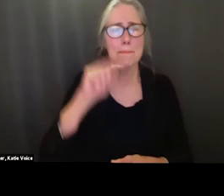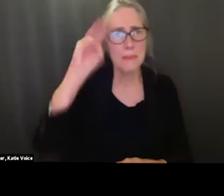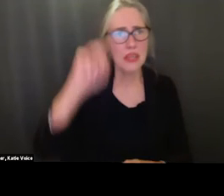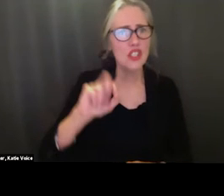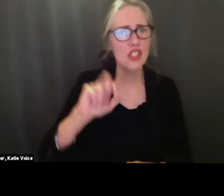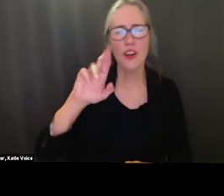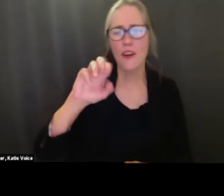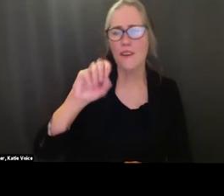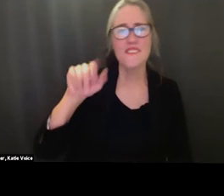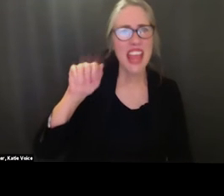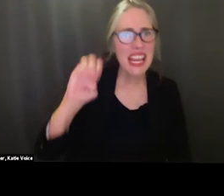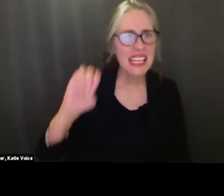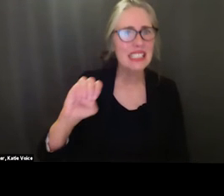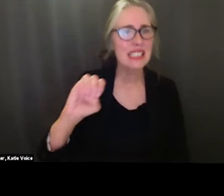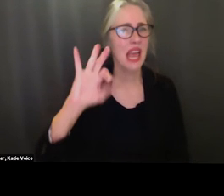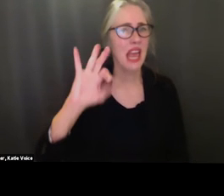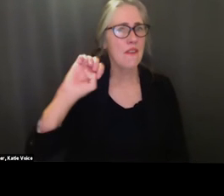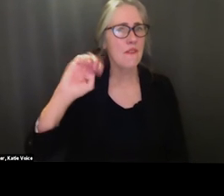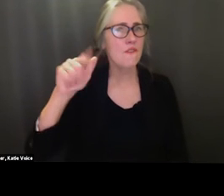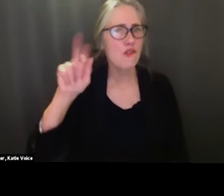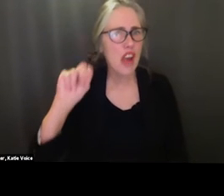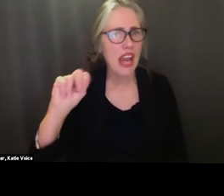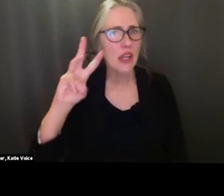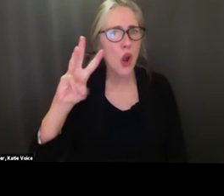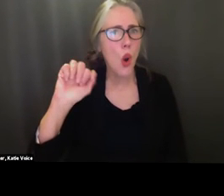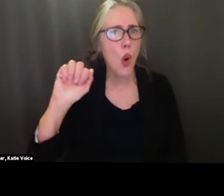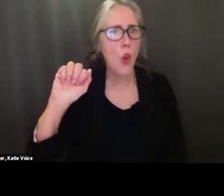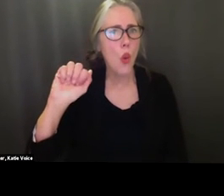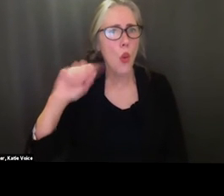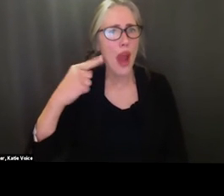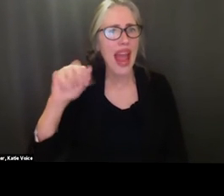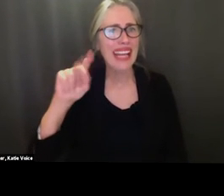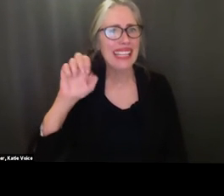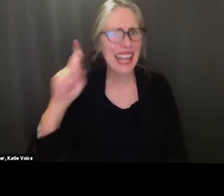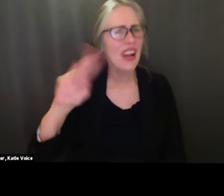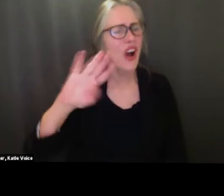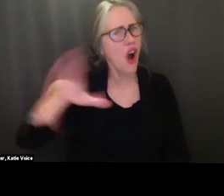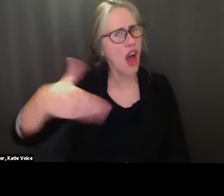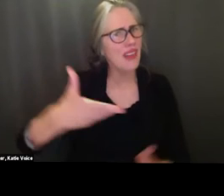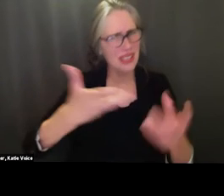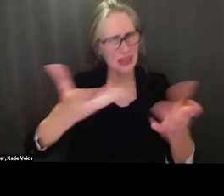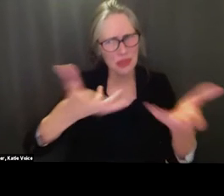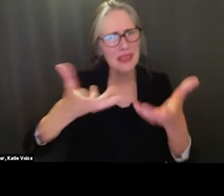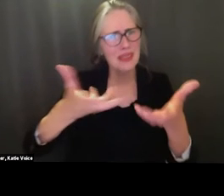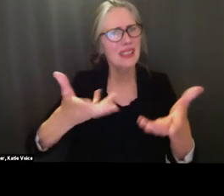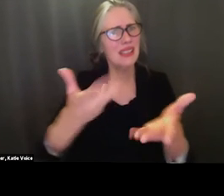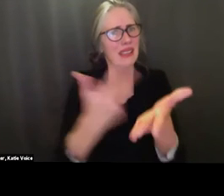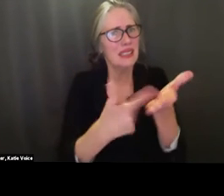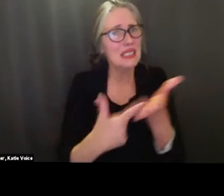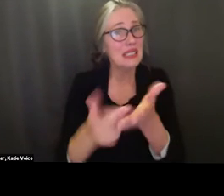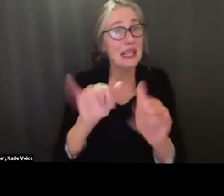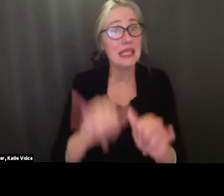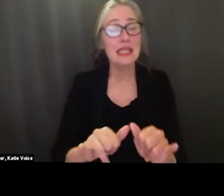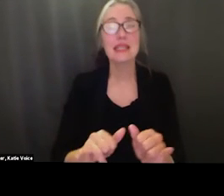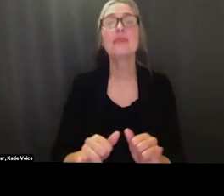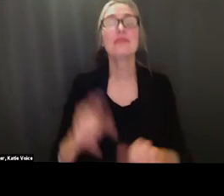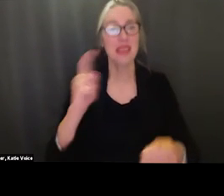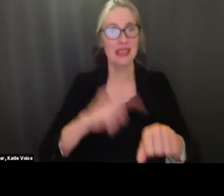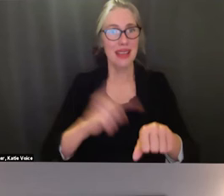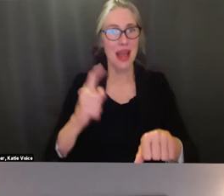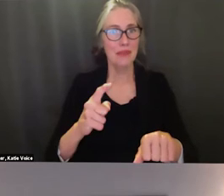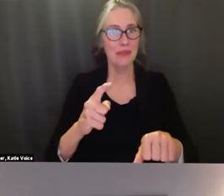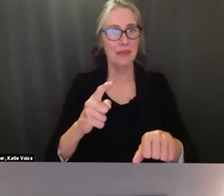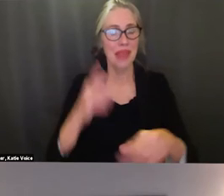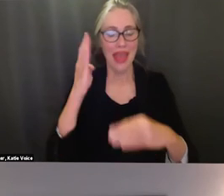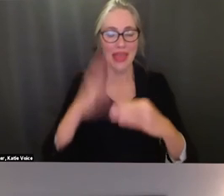todos. Ya se le acabó el tiempo, señora. Muchísimas gracias. Esos son todos los comentarios del público. Muchísimas